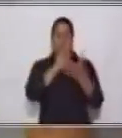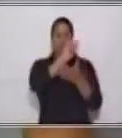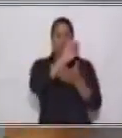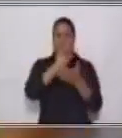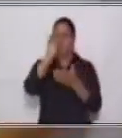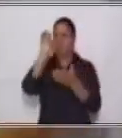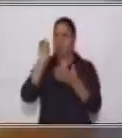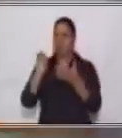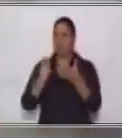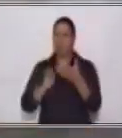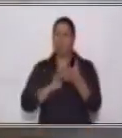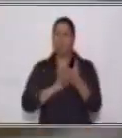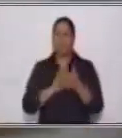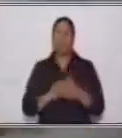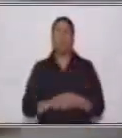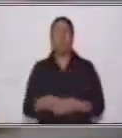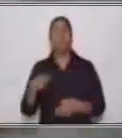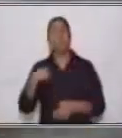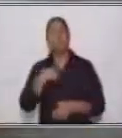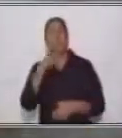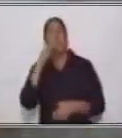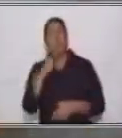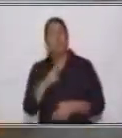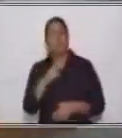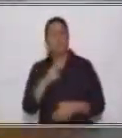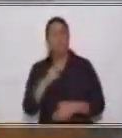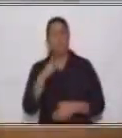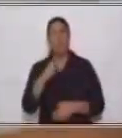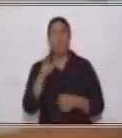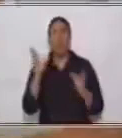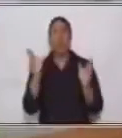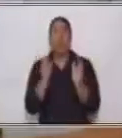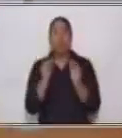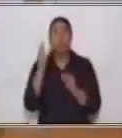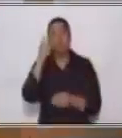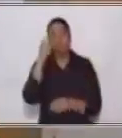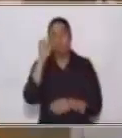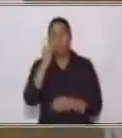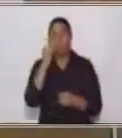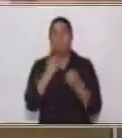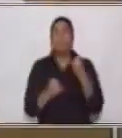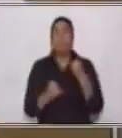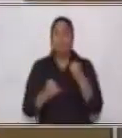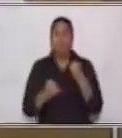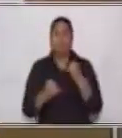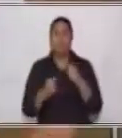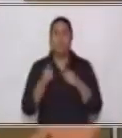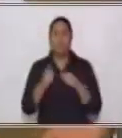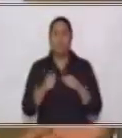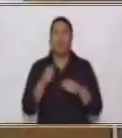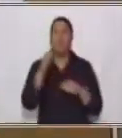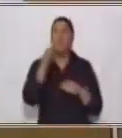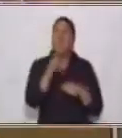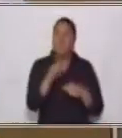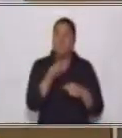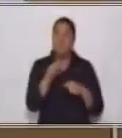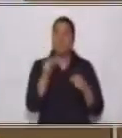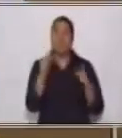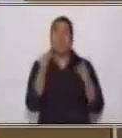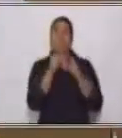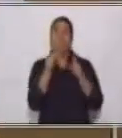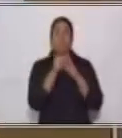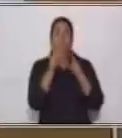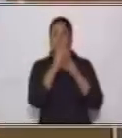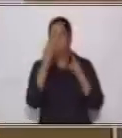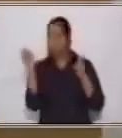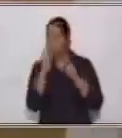conclusión. Como te indiqué, la conclusión significa cierre final. Va a ser esa parte final de un texto.